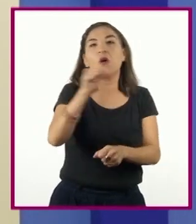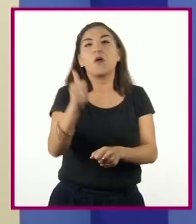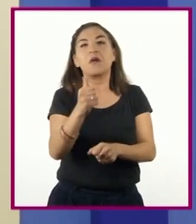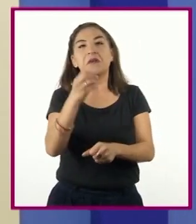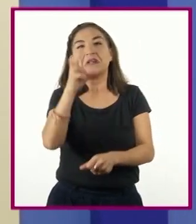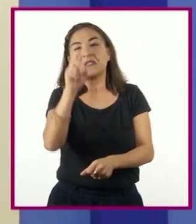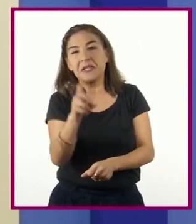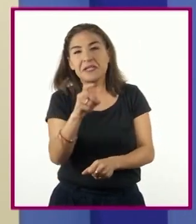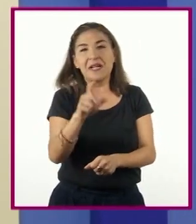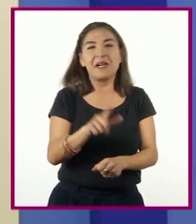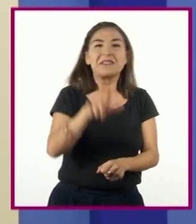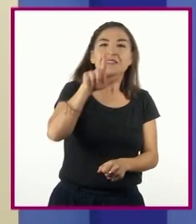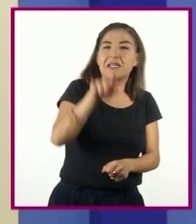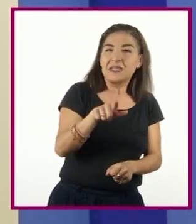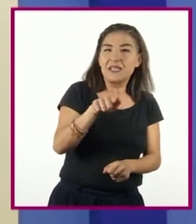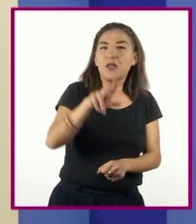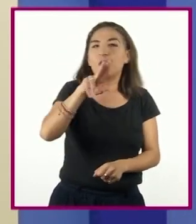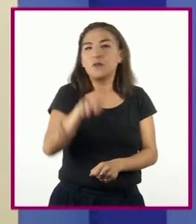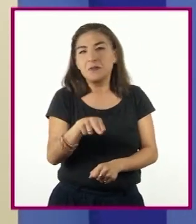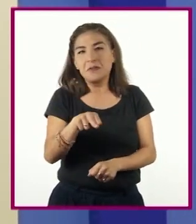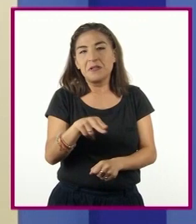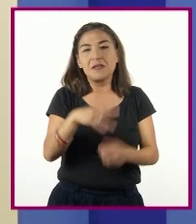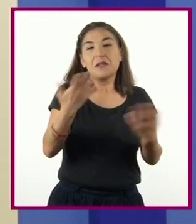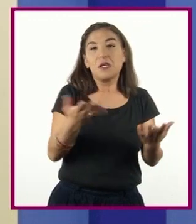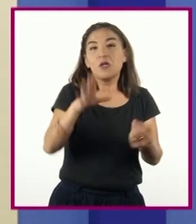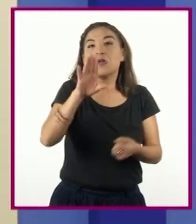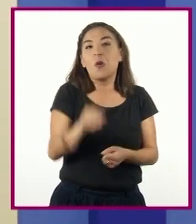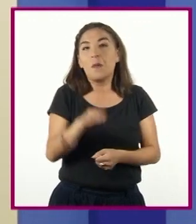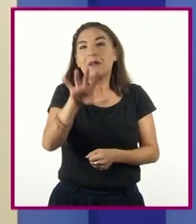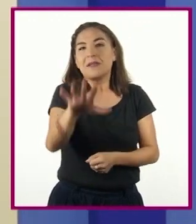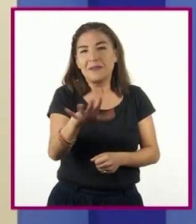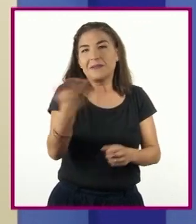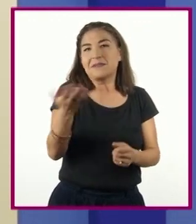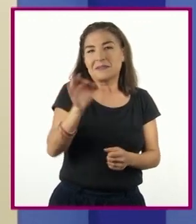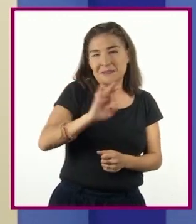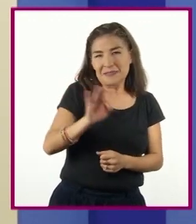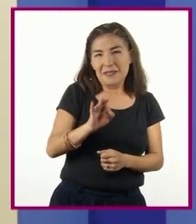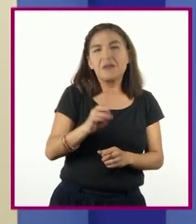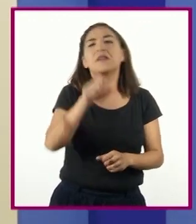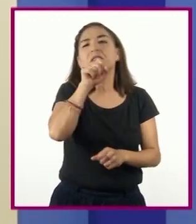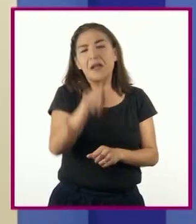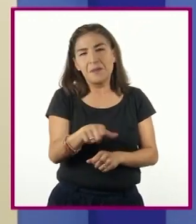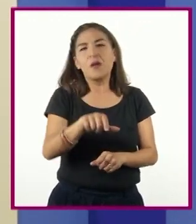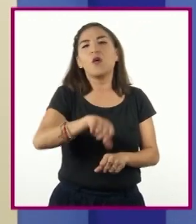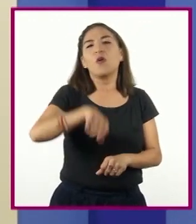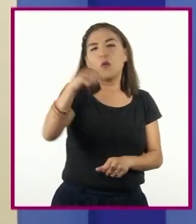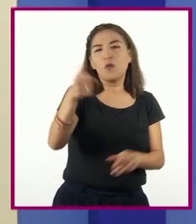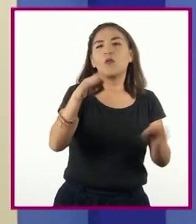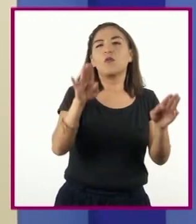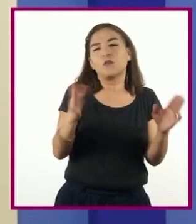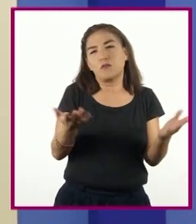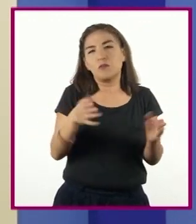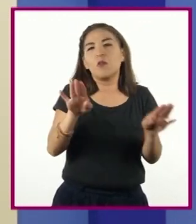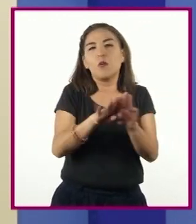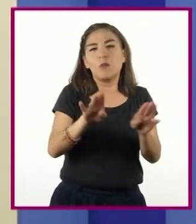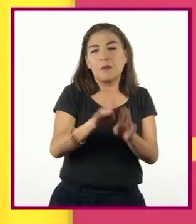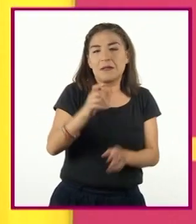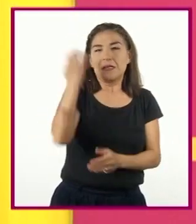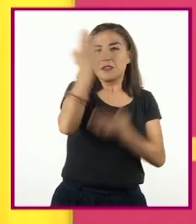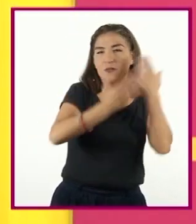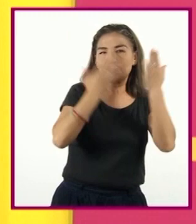30, 70, 80 o 95. Lo mismo sucede con los ingresos y años de